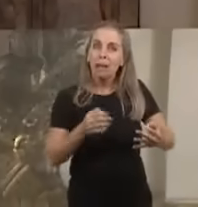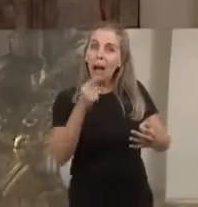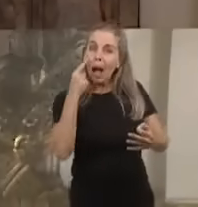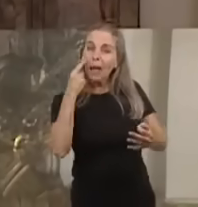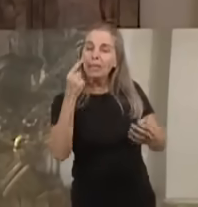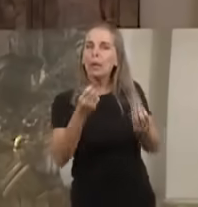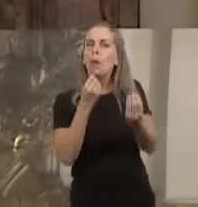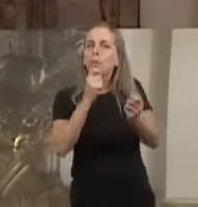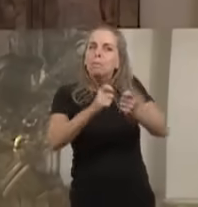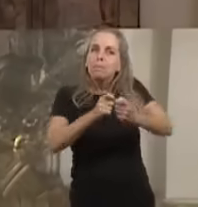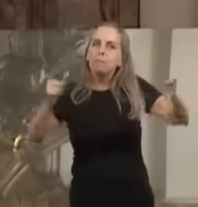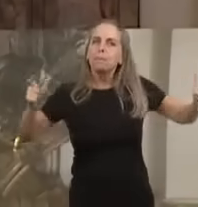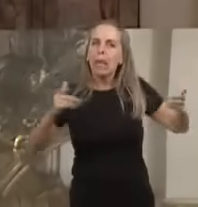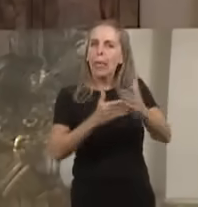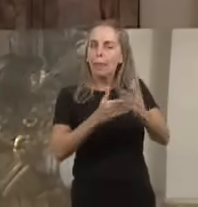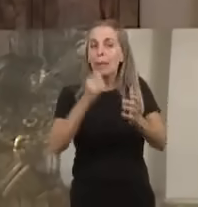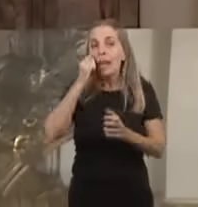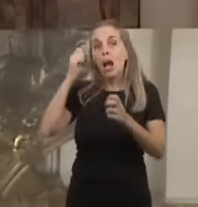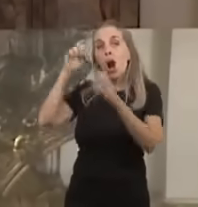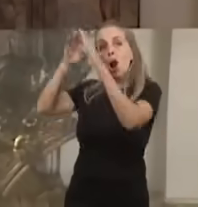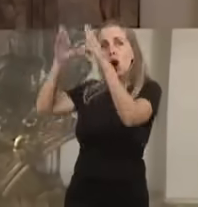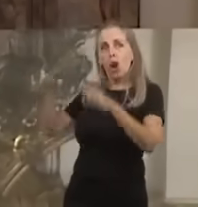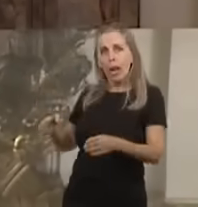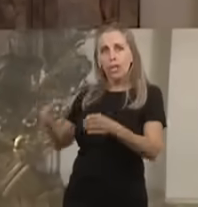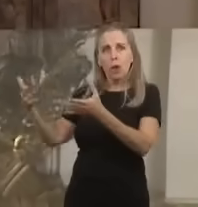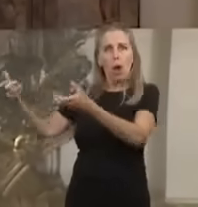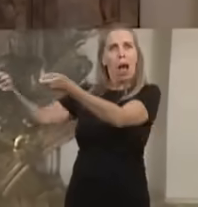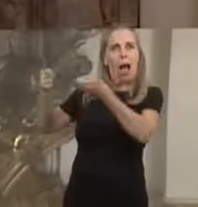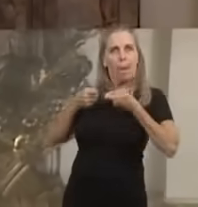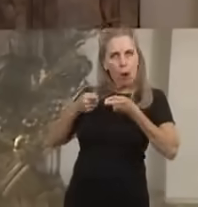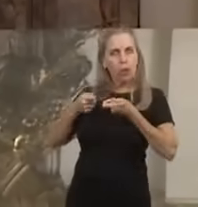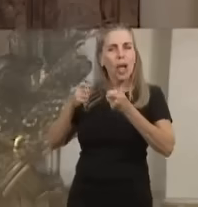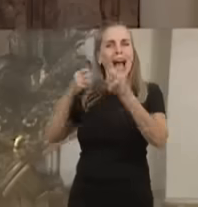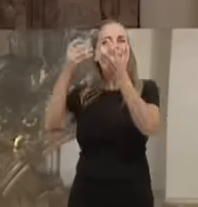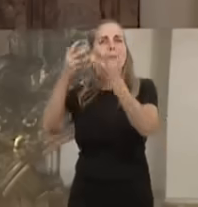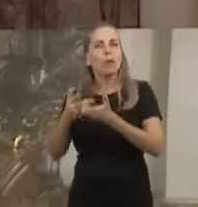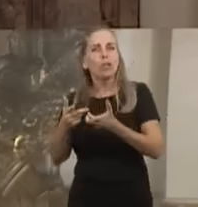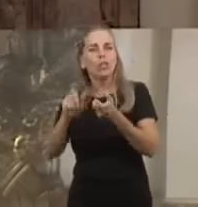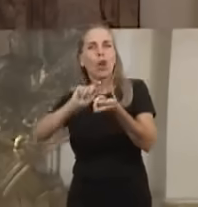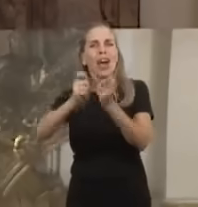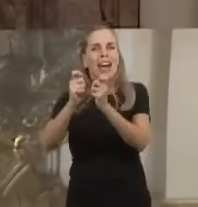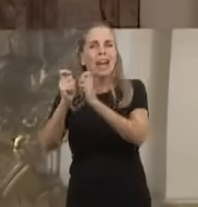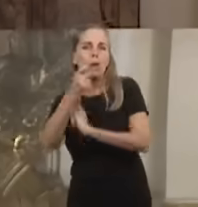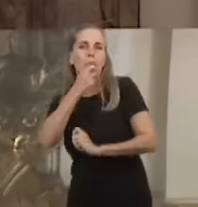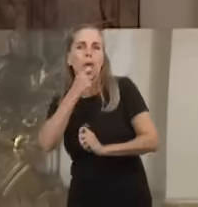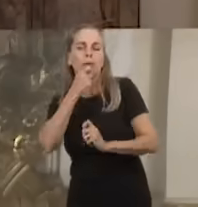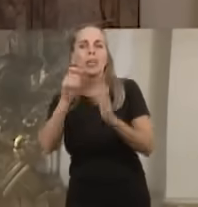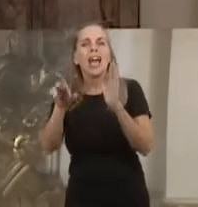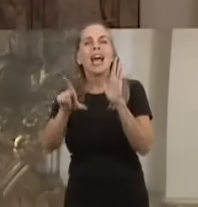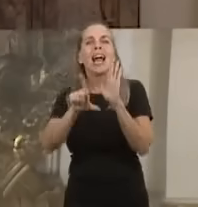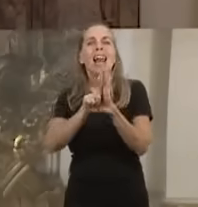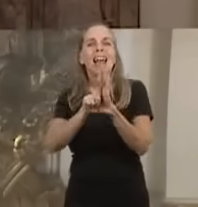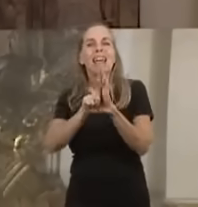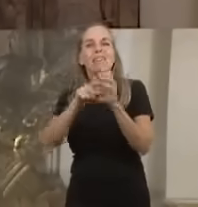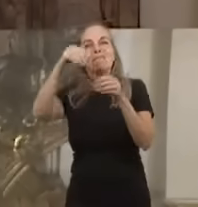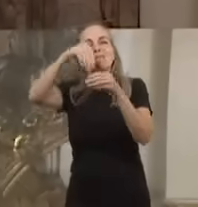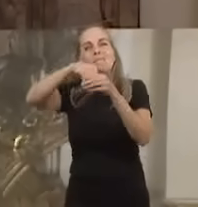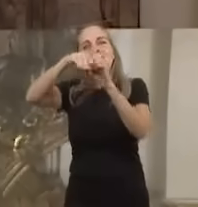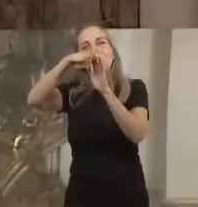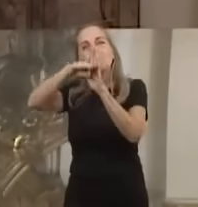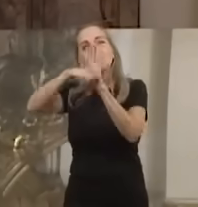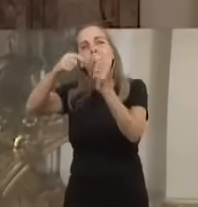multiplicado en la medida que el congreso nos acompañe en el programa de reformas estructurales como ser el caso de la ley bases por lo